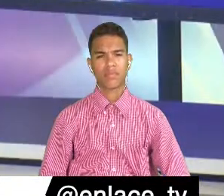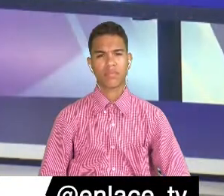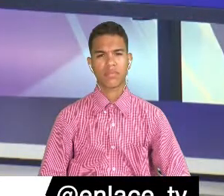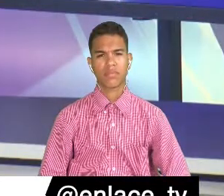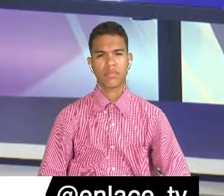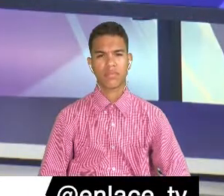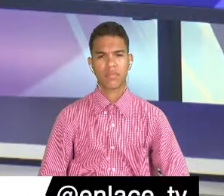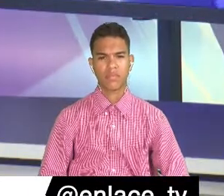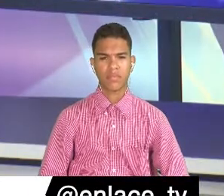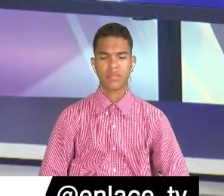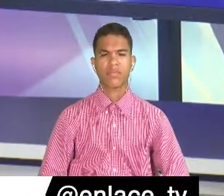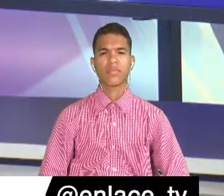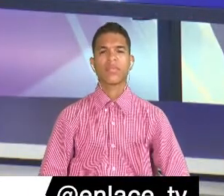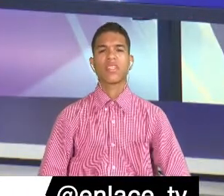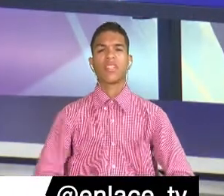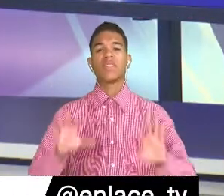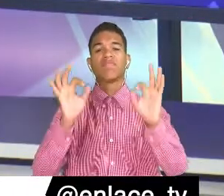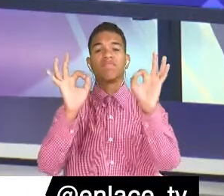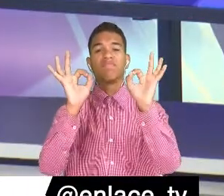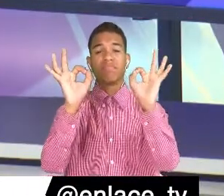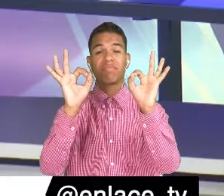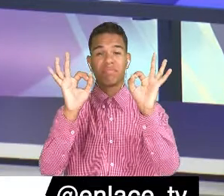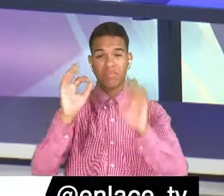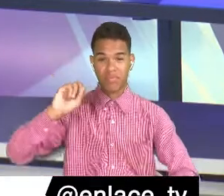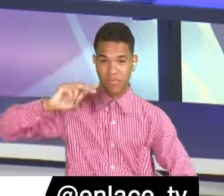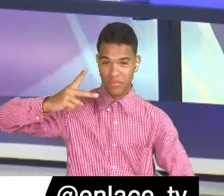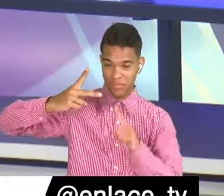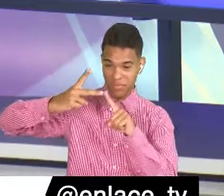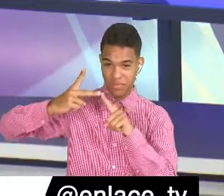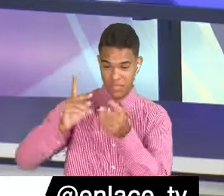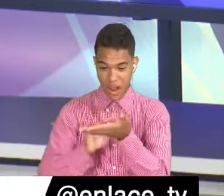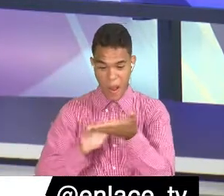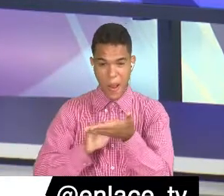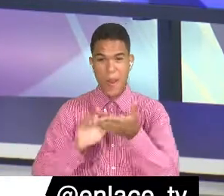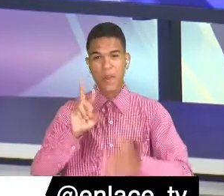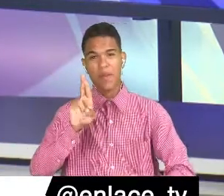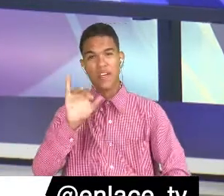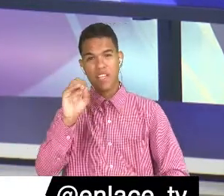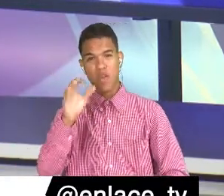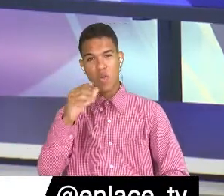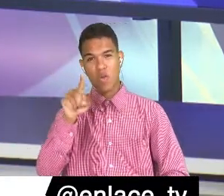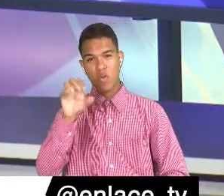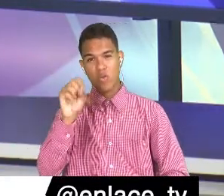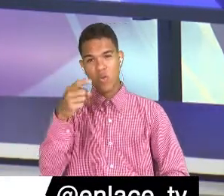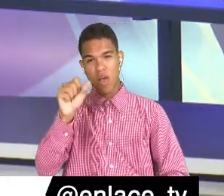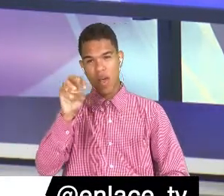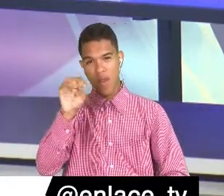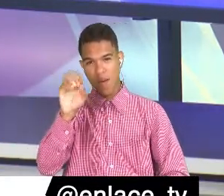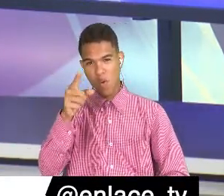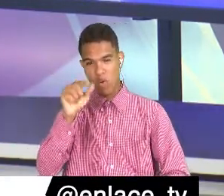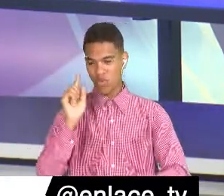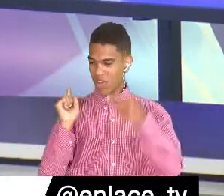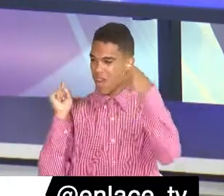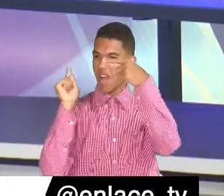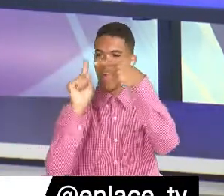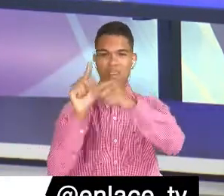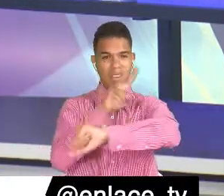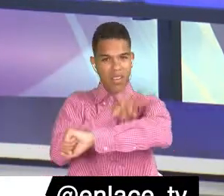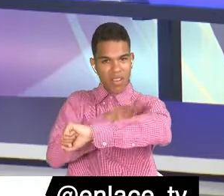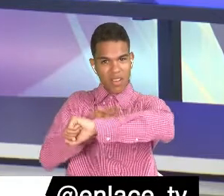Con éxito inició la segunda fase de la obra de conexión Río Sogamoso y Ciénaga del Llanito que desarrolla ISAGEN en esta zona